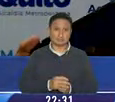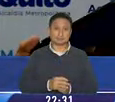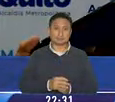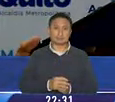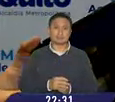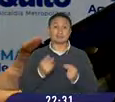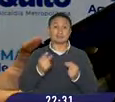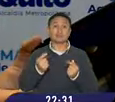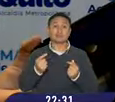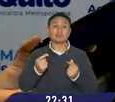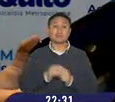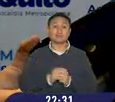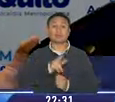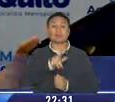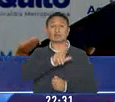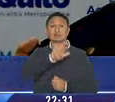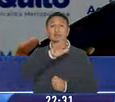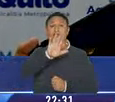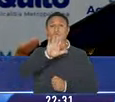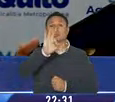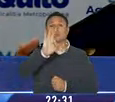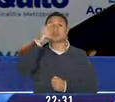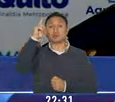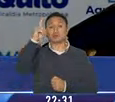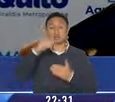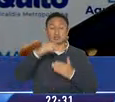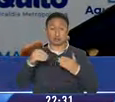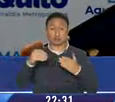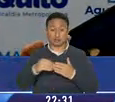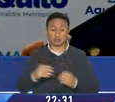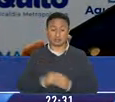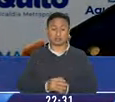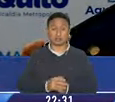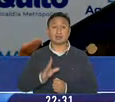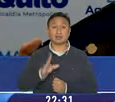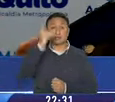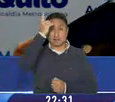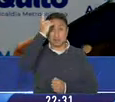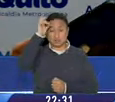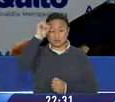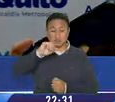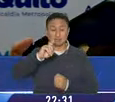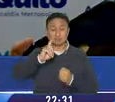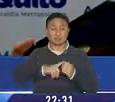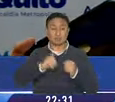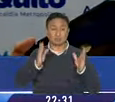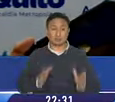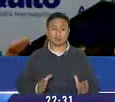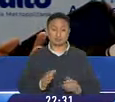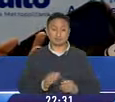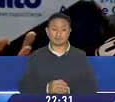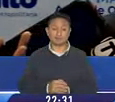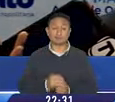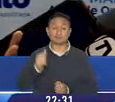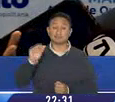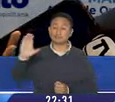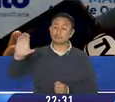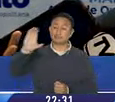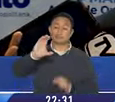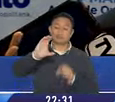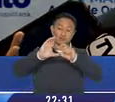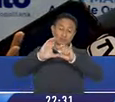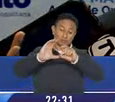manera inmediata los 359 millones de dólares que adeuda a las quiteñas y los quiteños. De ese rubro destinaremos